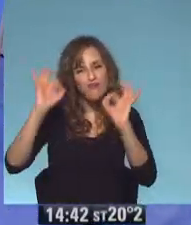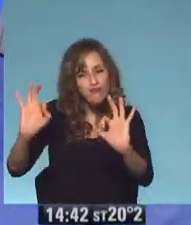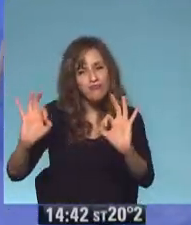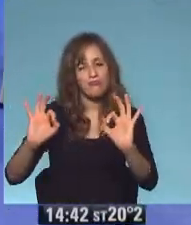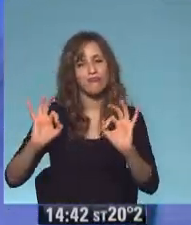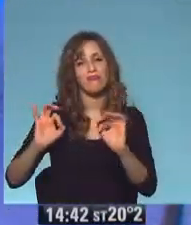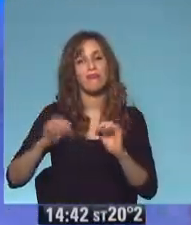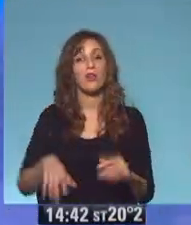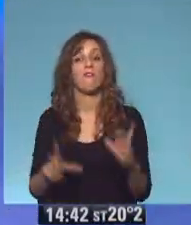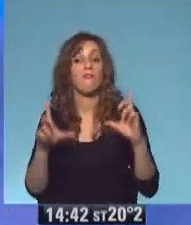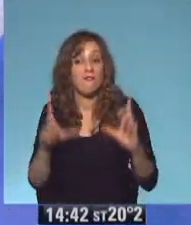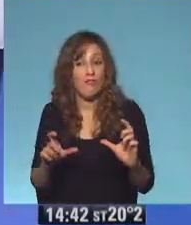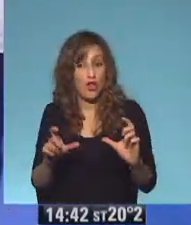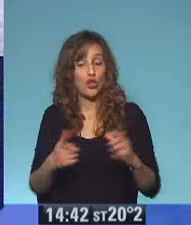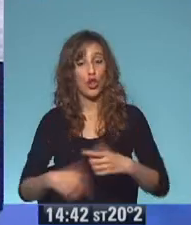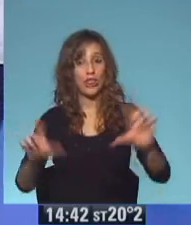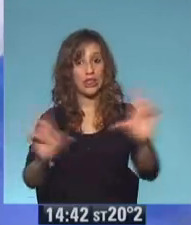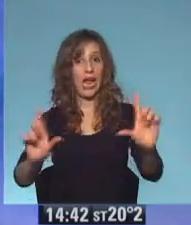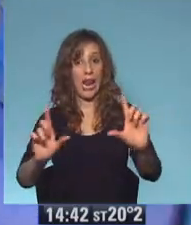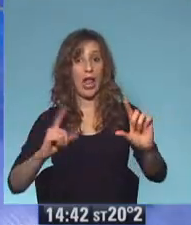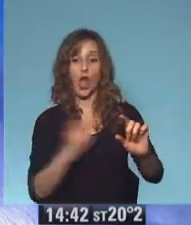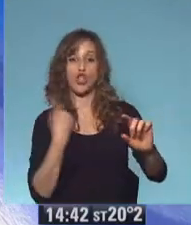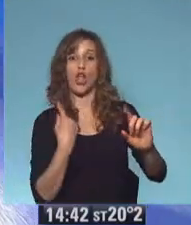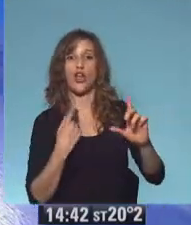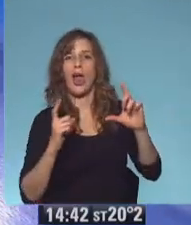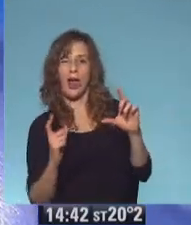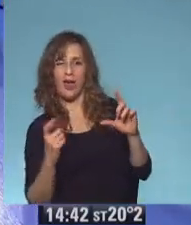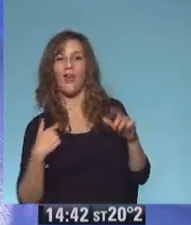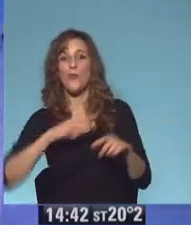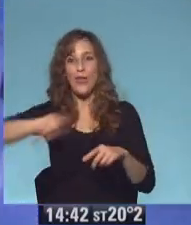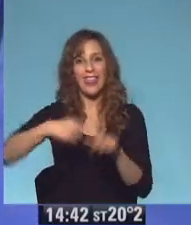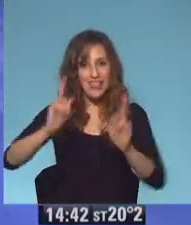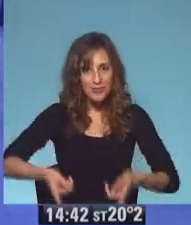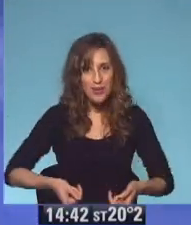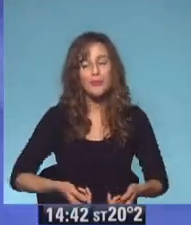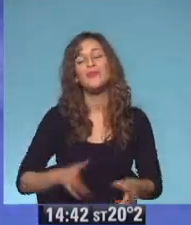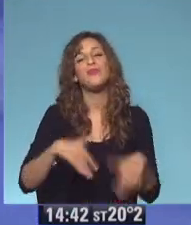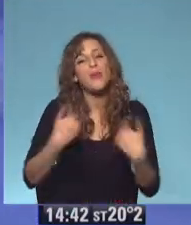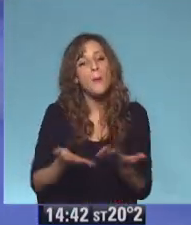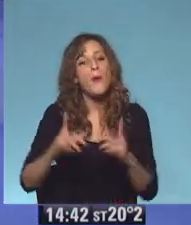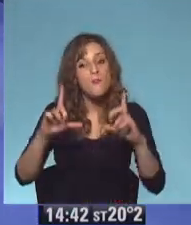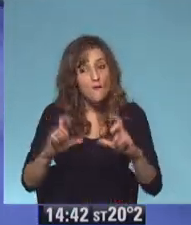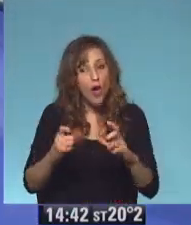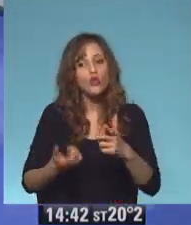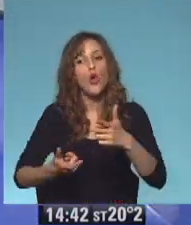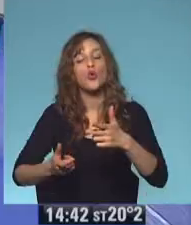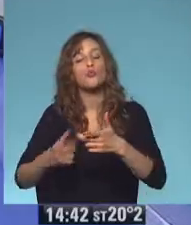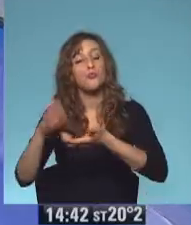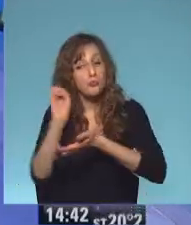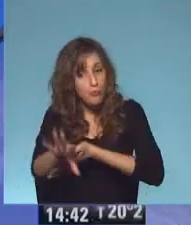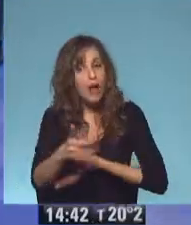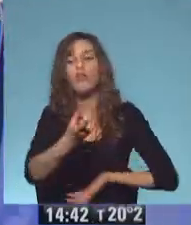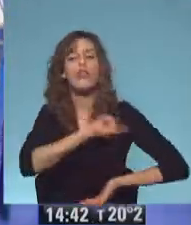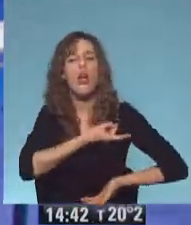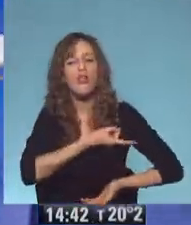ponemos nosotros en una postura y ustedes se ponen con la pantalla en la misma postura y después nos mandan a @canalpacapaca, @seguimoseducando. ¿Y ya fueron a